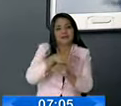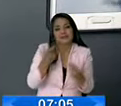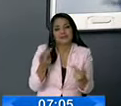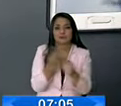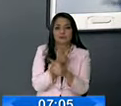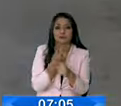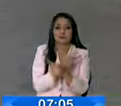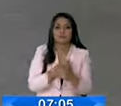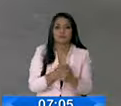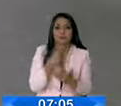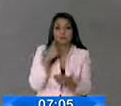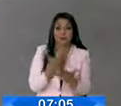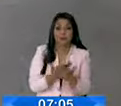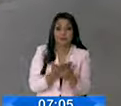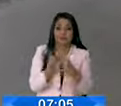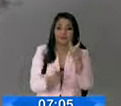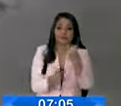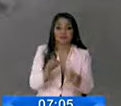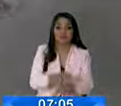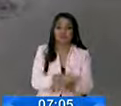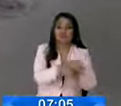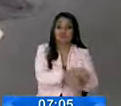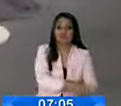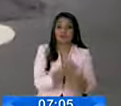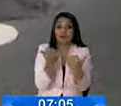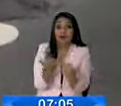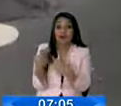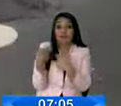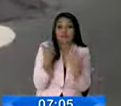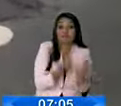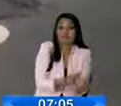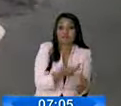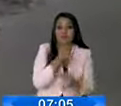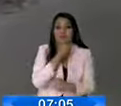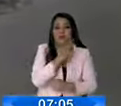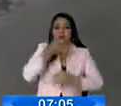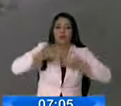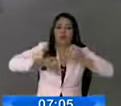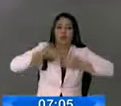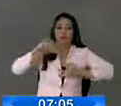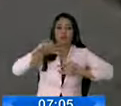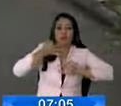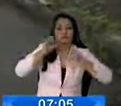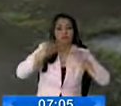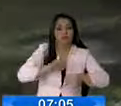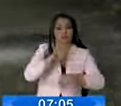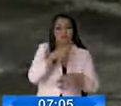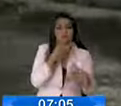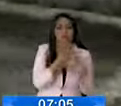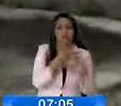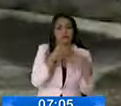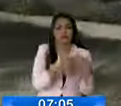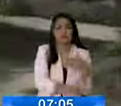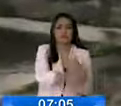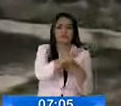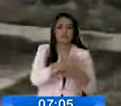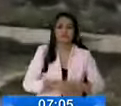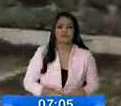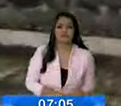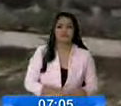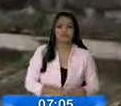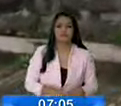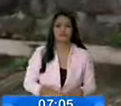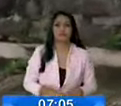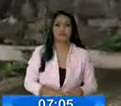están, los sospechosos también, ahora todo queda en manos de la justicia para tenerlos fuera de las calles por algún tiempo. En Quito